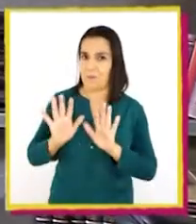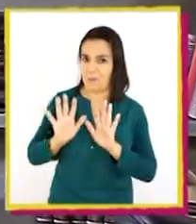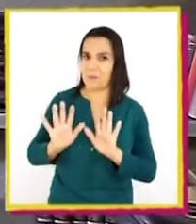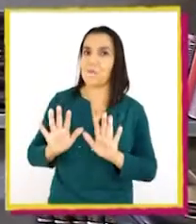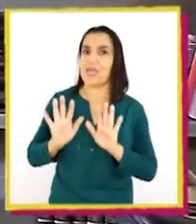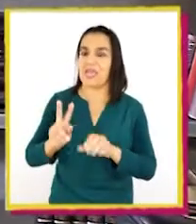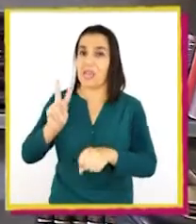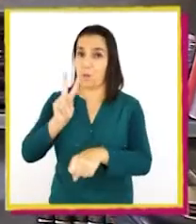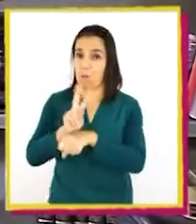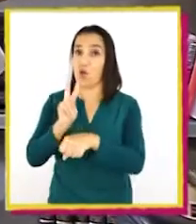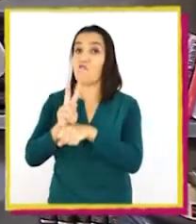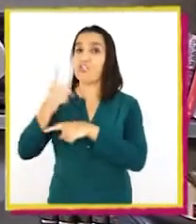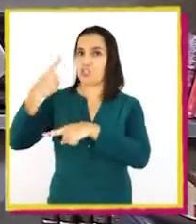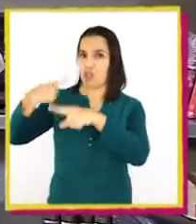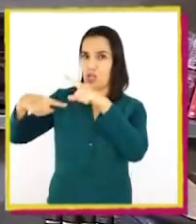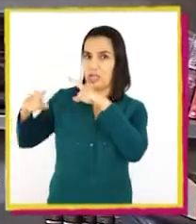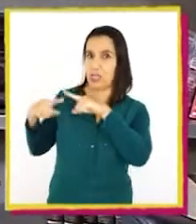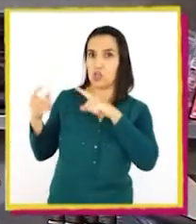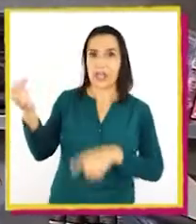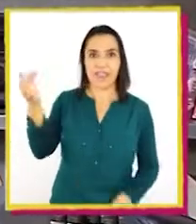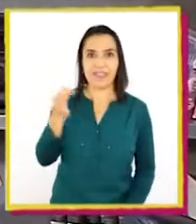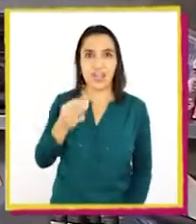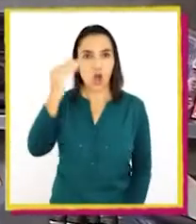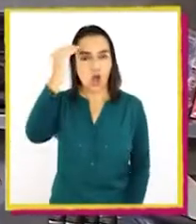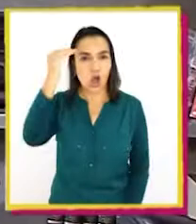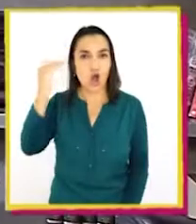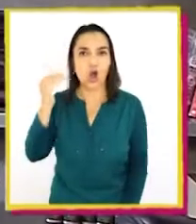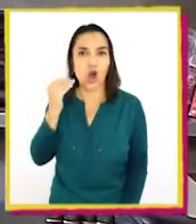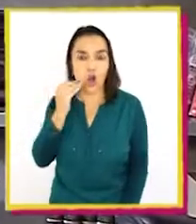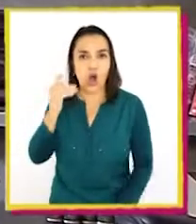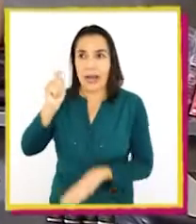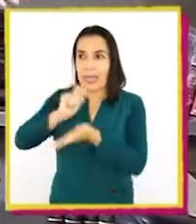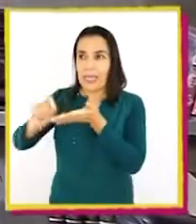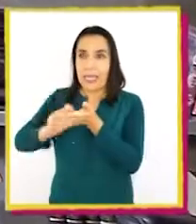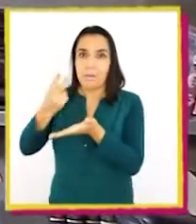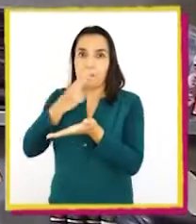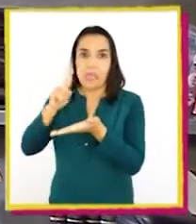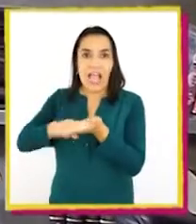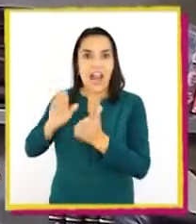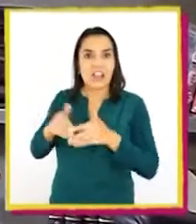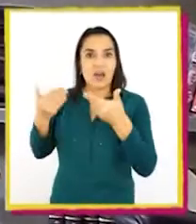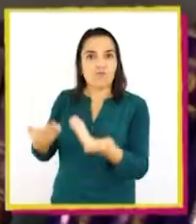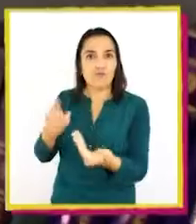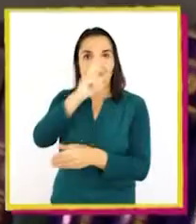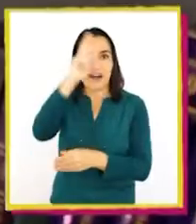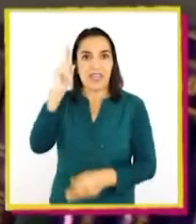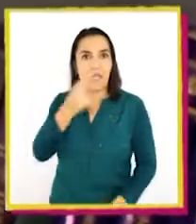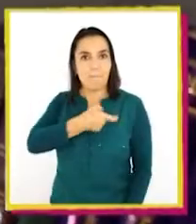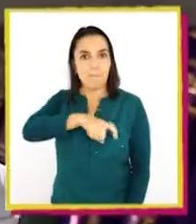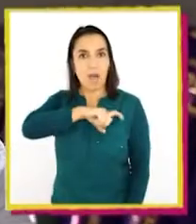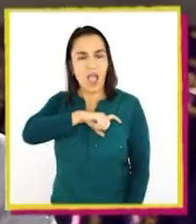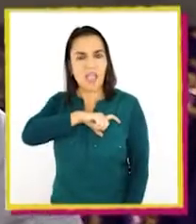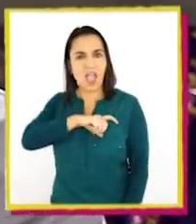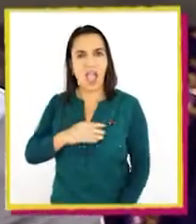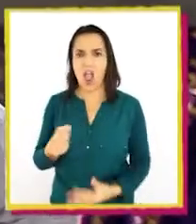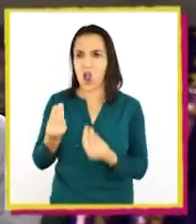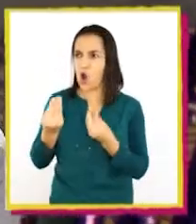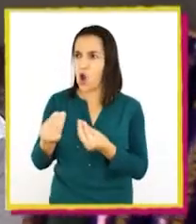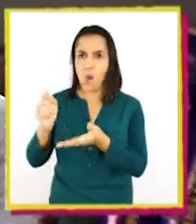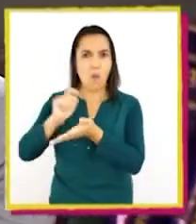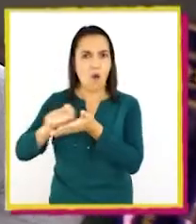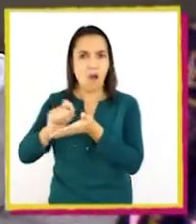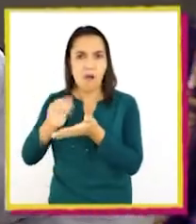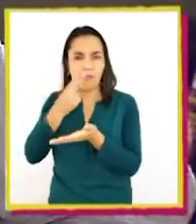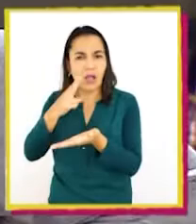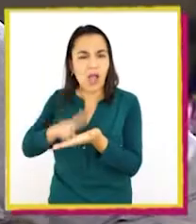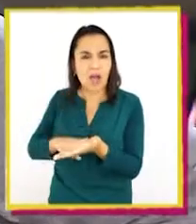¡Esperen! El profesor de Historia dijo que Colón había enviado unas cartas a los reyes de España. ¿Cómo habrán sido esas